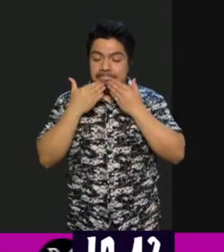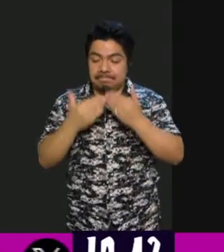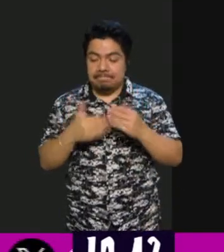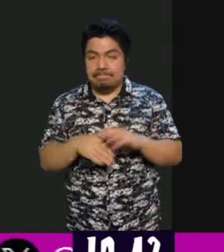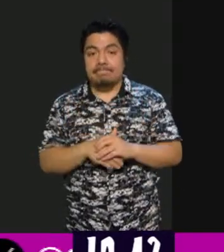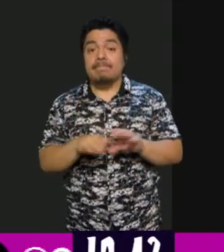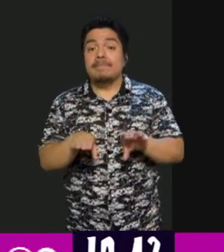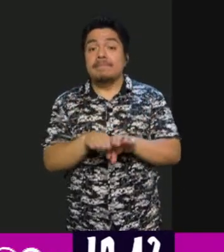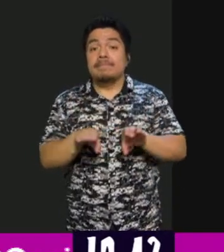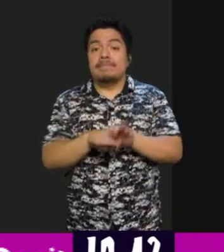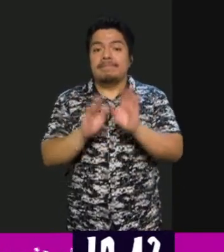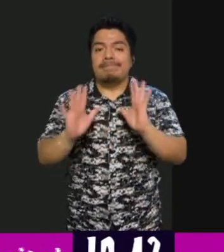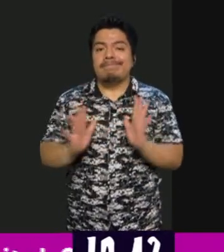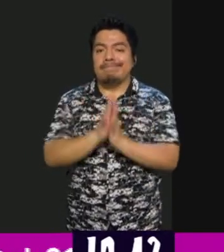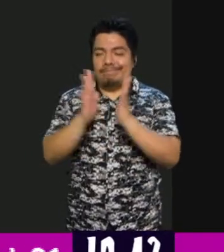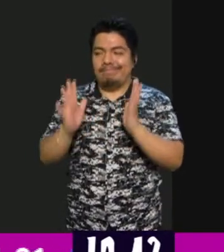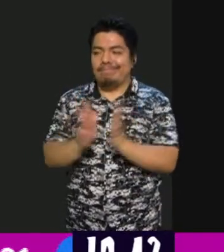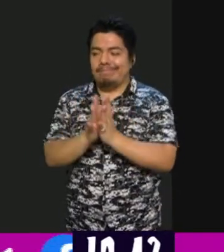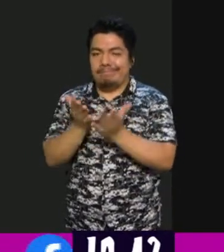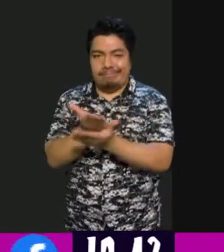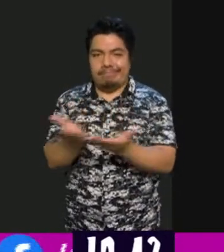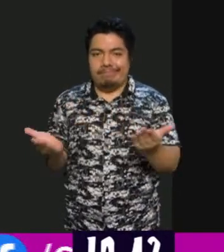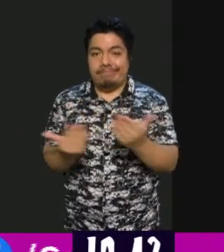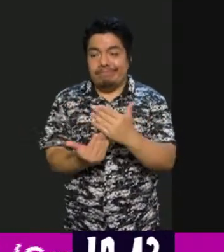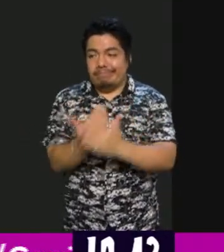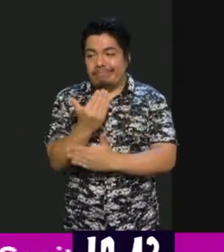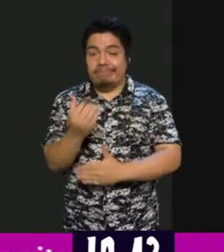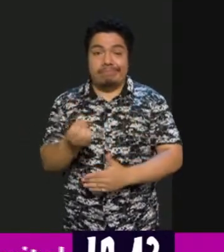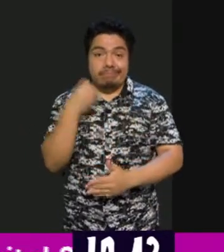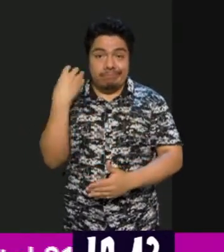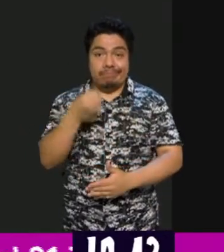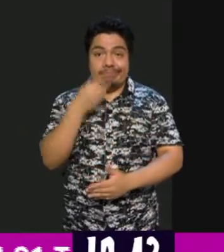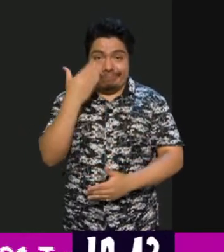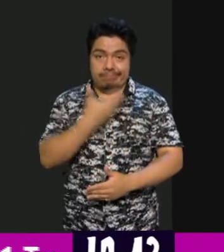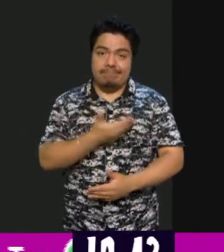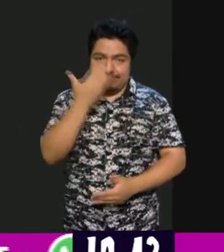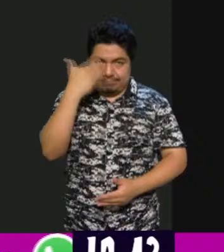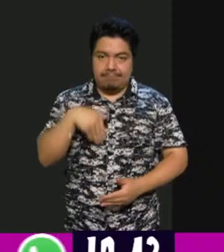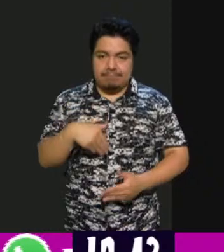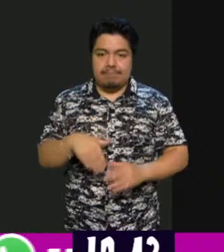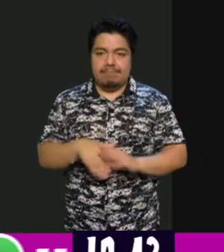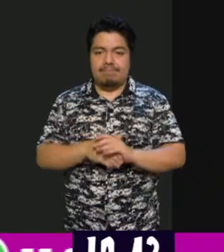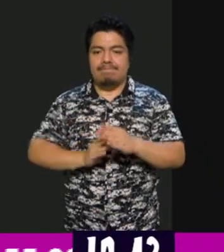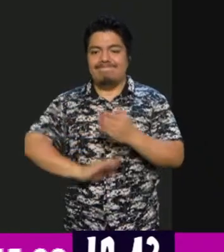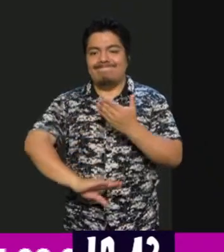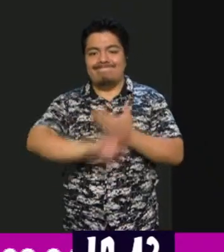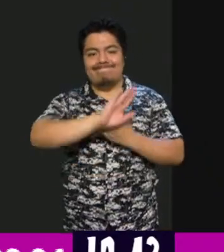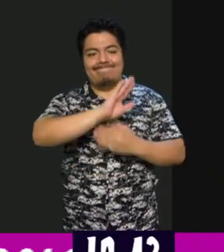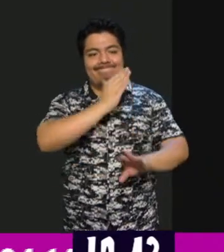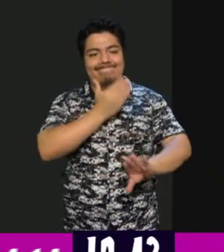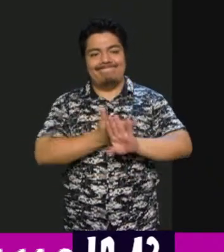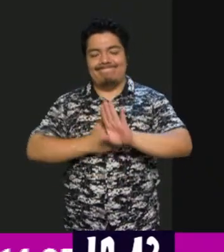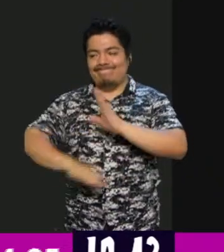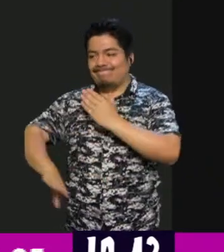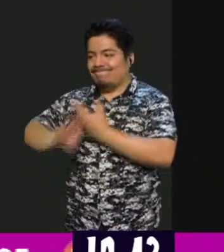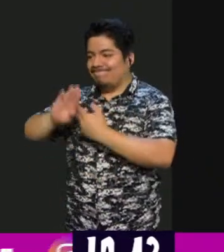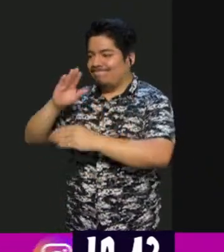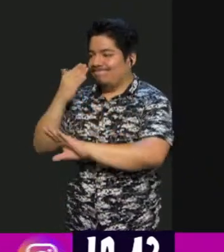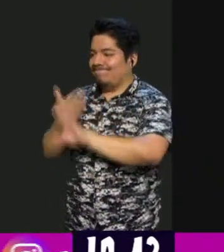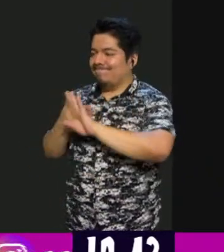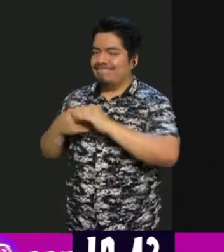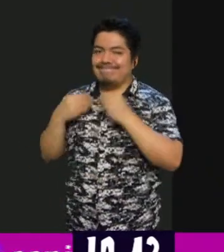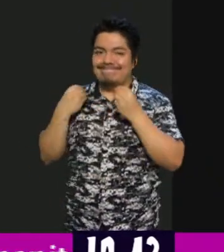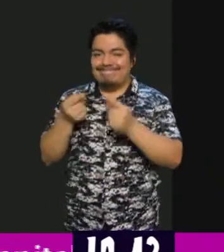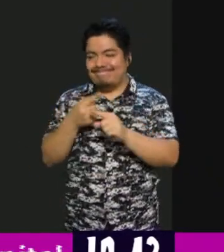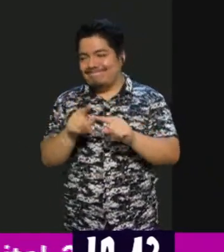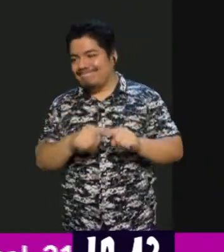haber participado en estas mañaneras. Obviamente tuve el ataque de infinidad de los medios